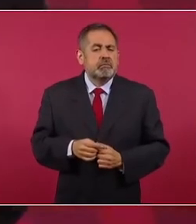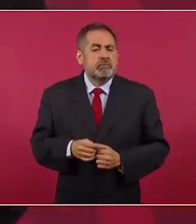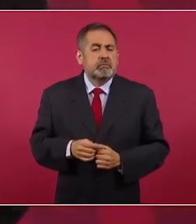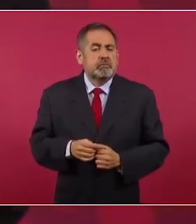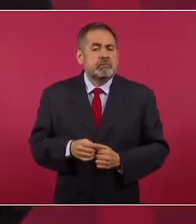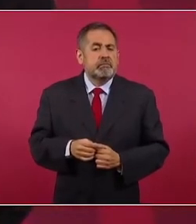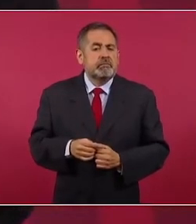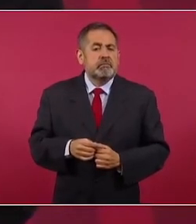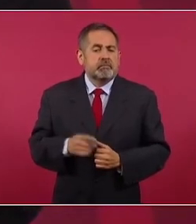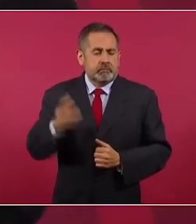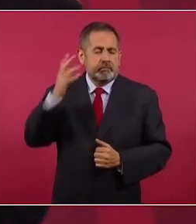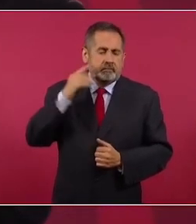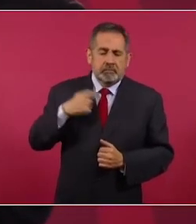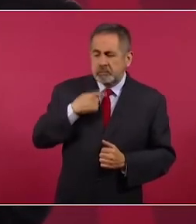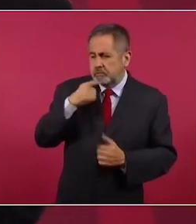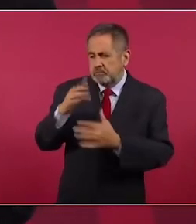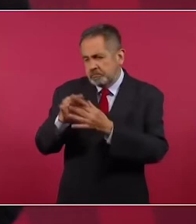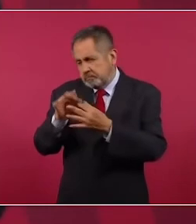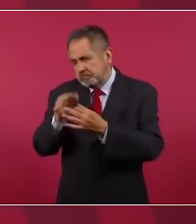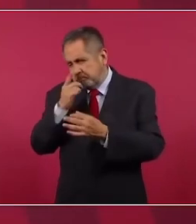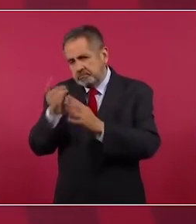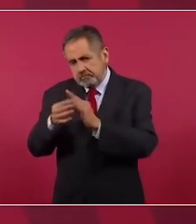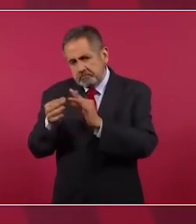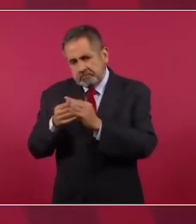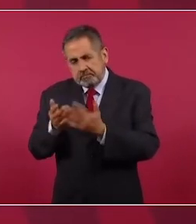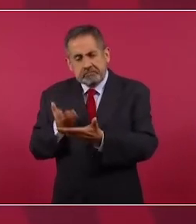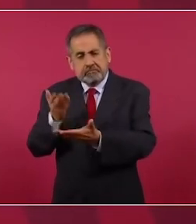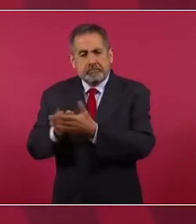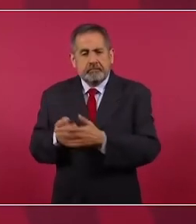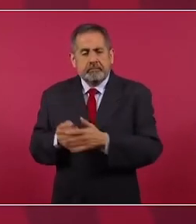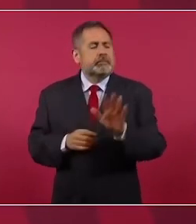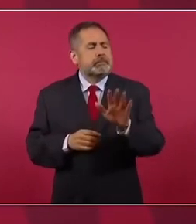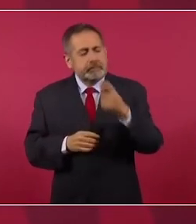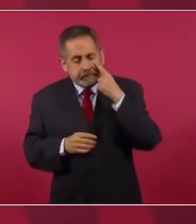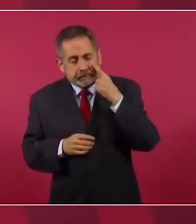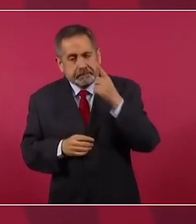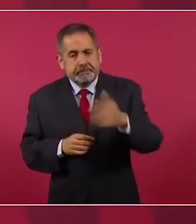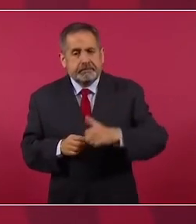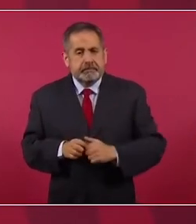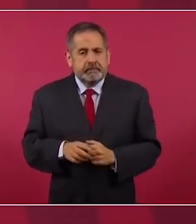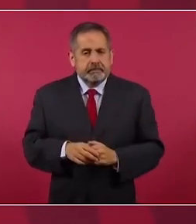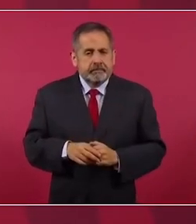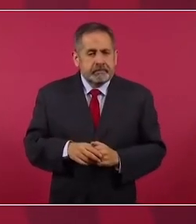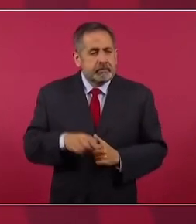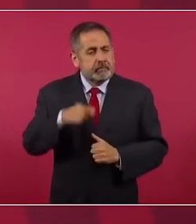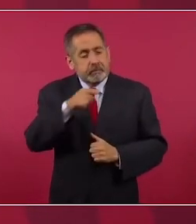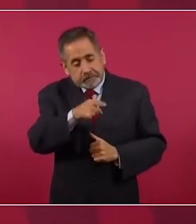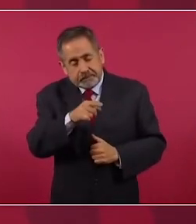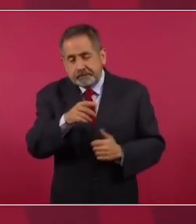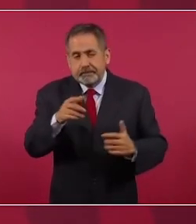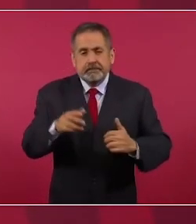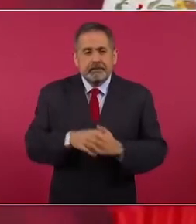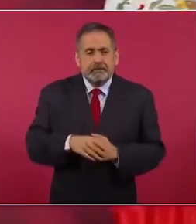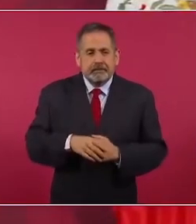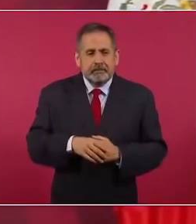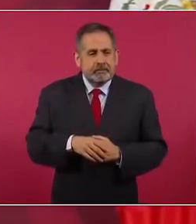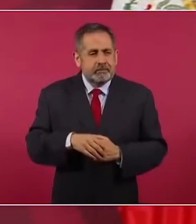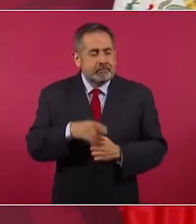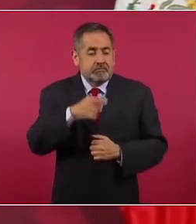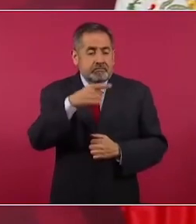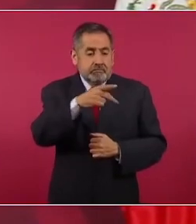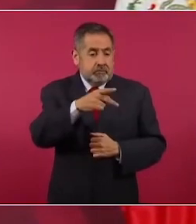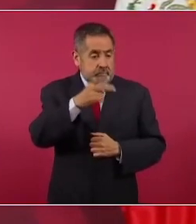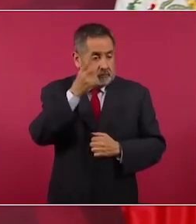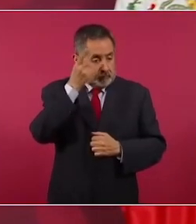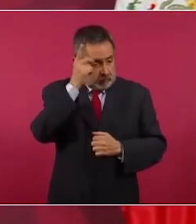cuando yo le planteaba algo, decía: mire, ya usted no se pertenece.